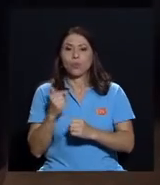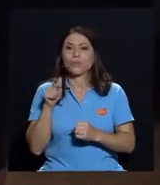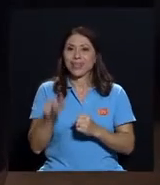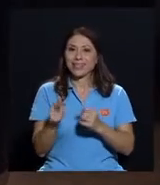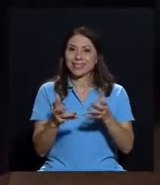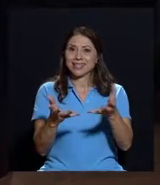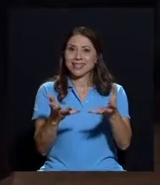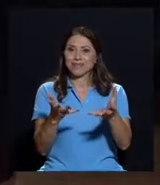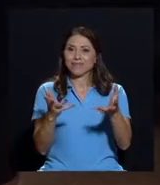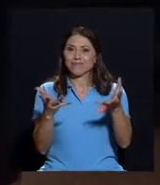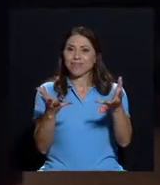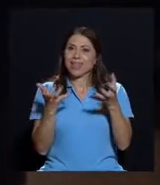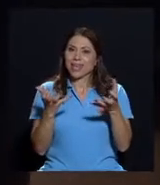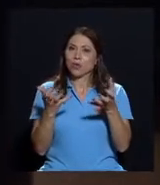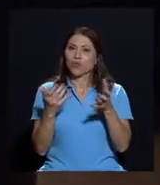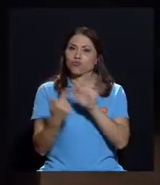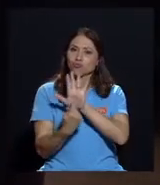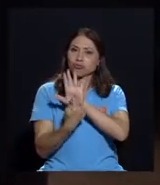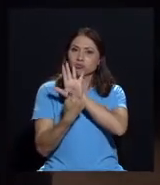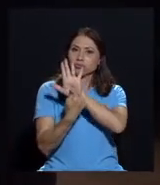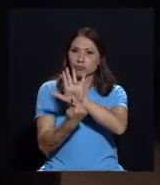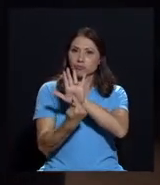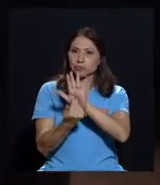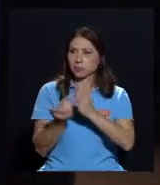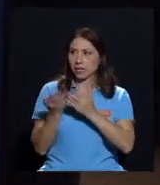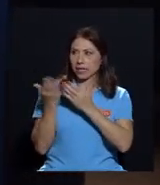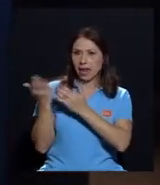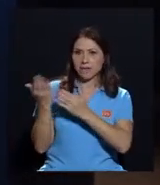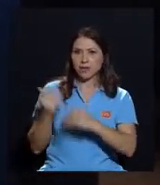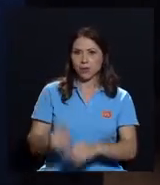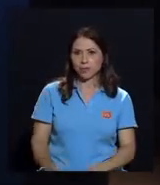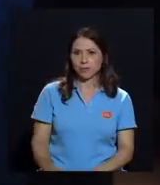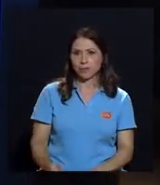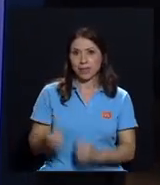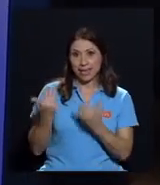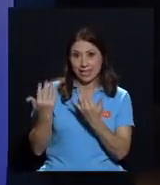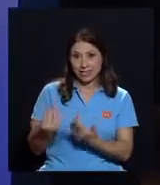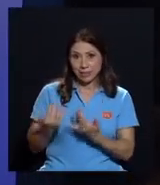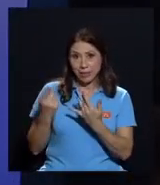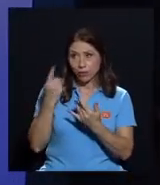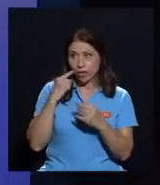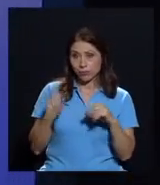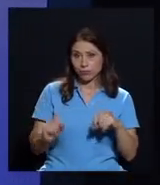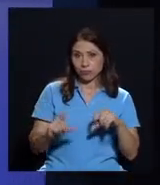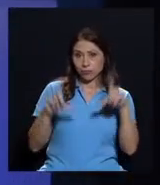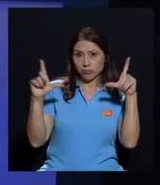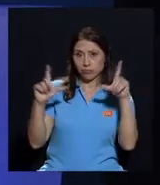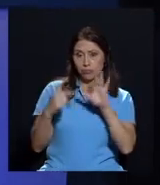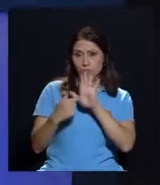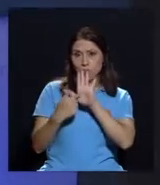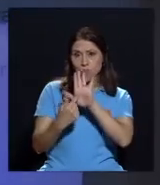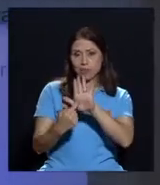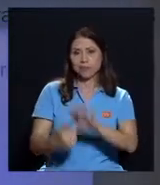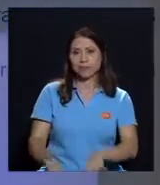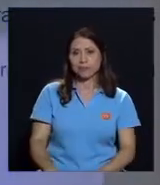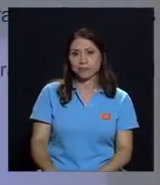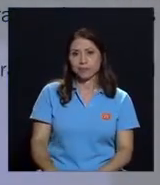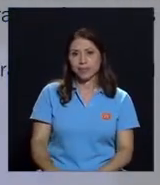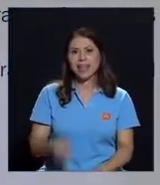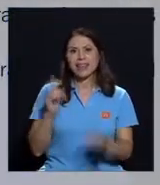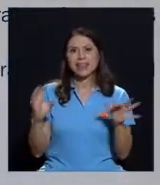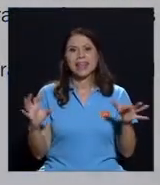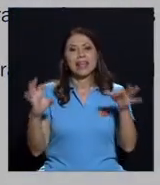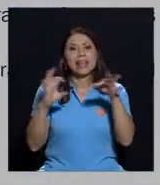con el siguiente gráfico que espero que proyecten en pantalla que tiene que ver con la evolución